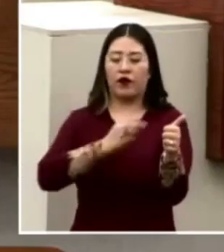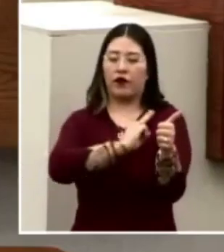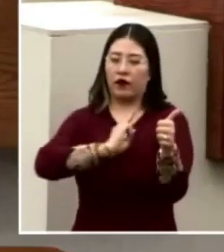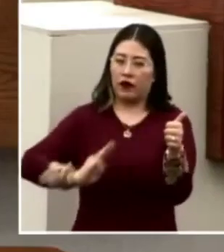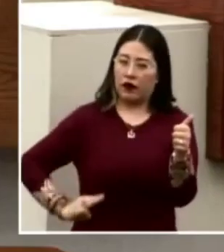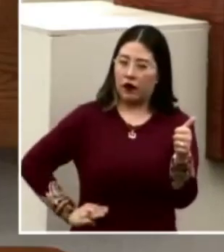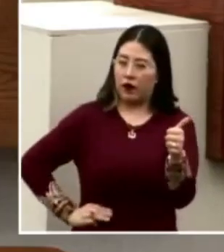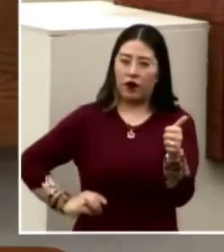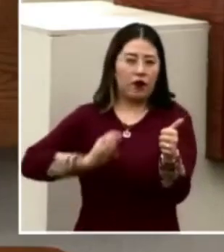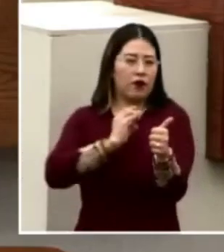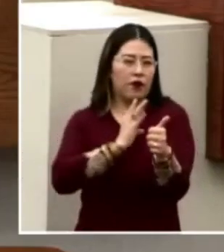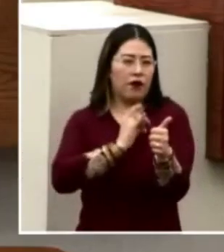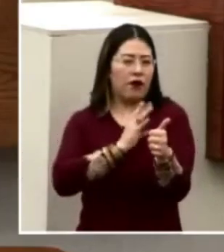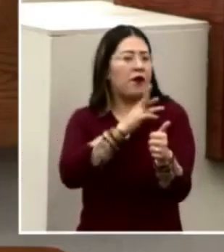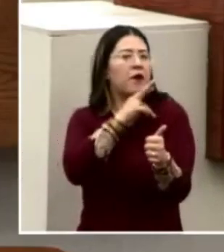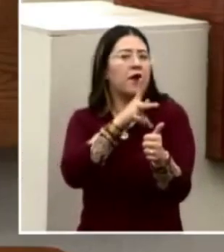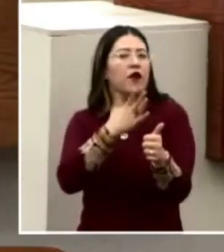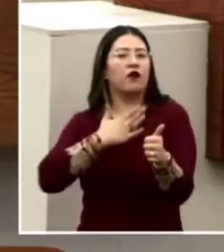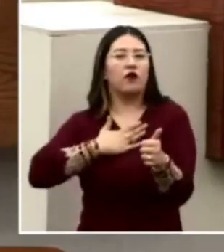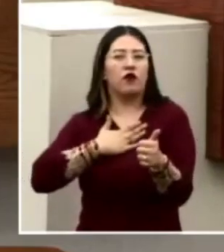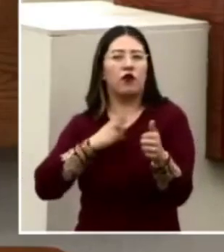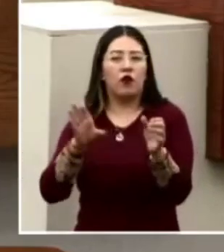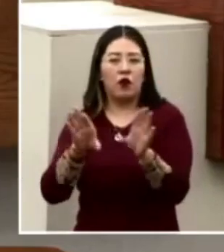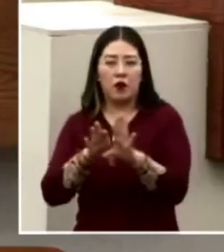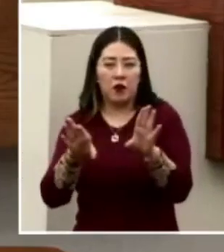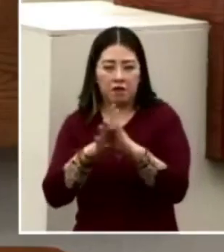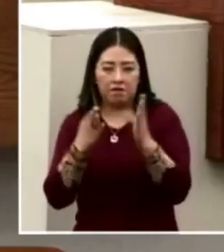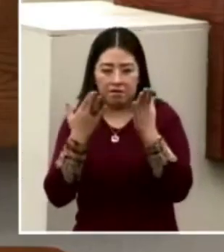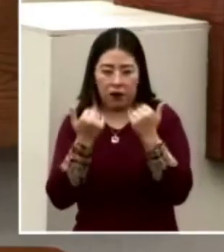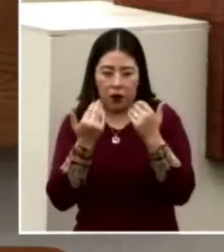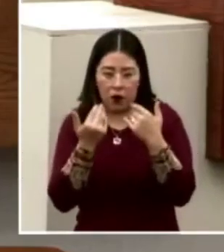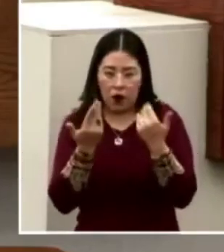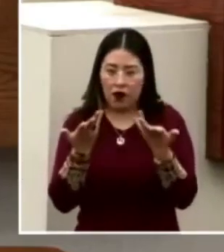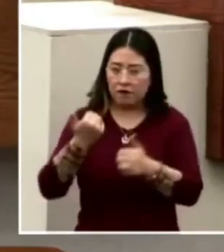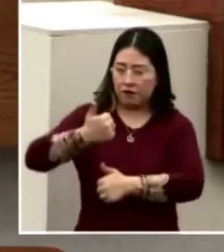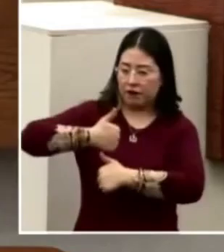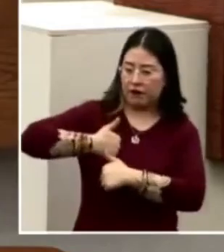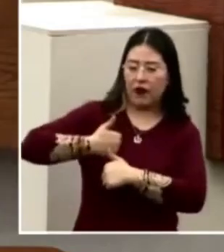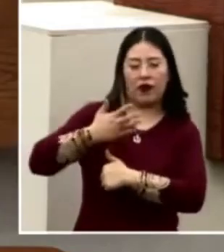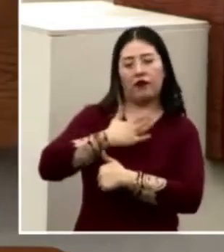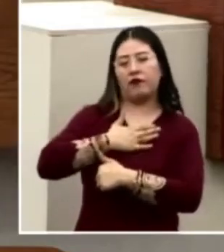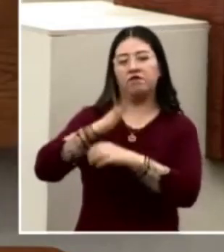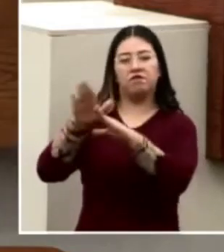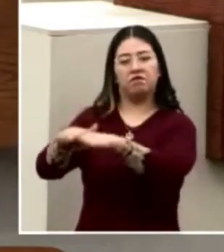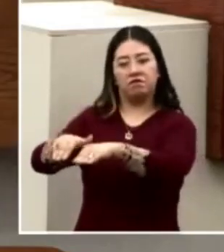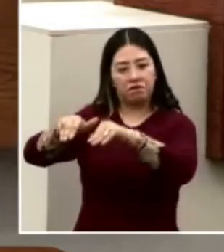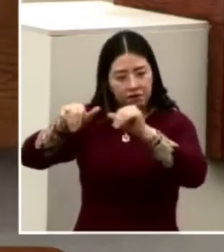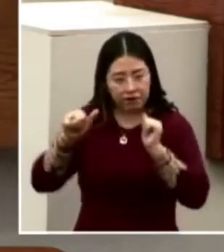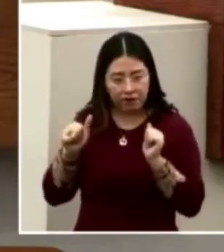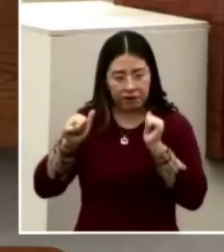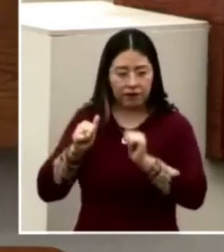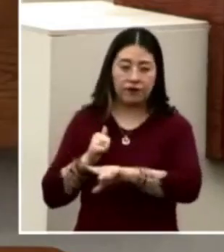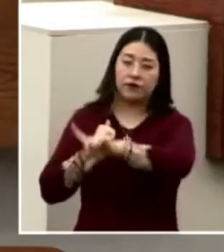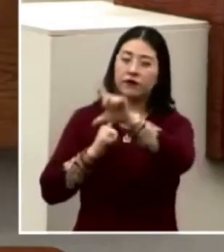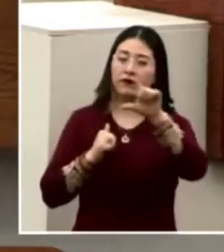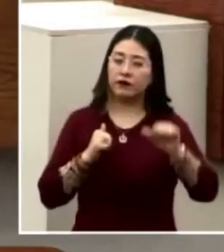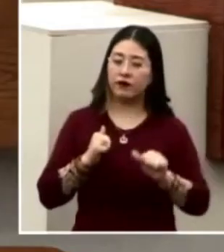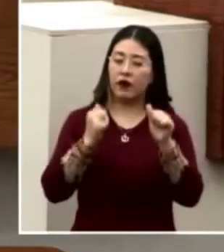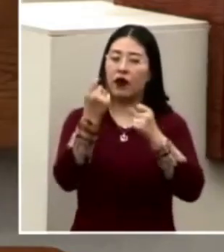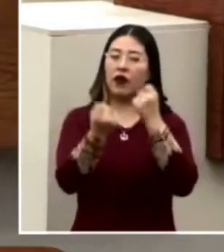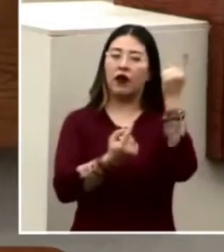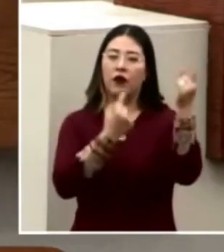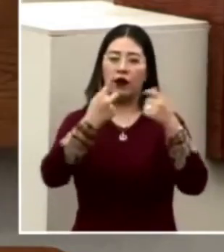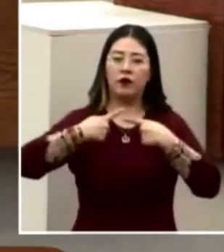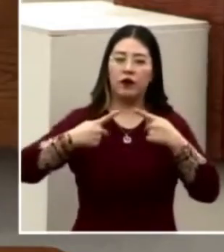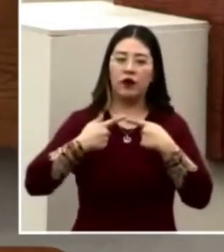por temor prefirieron mejor que no hubiera fuerza de seguridad pública. Y desde luego hay algunos